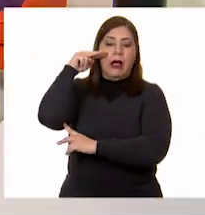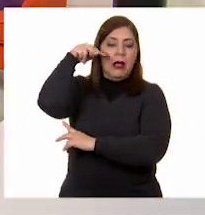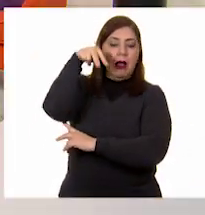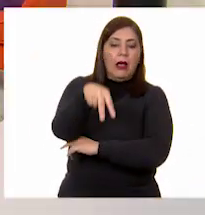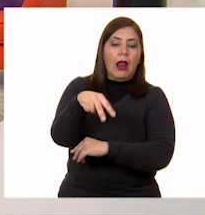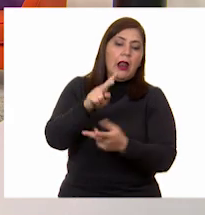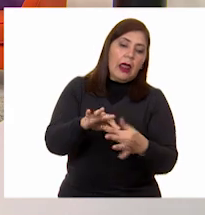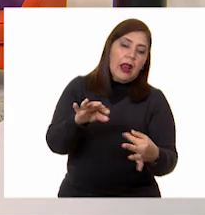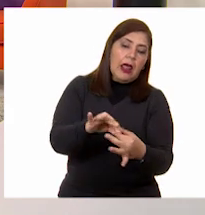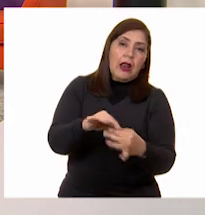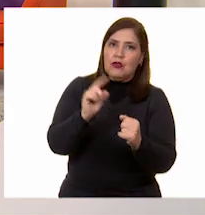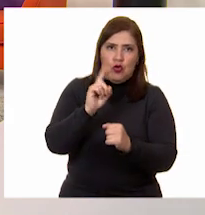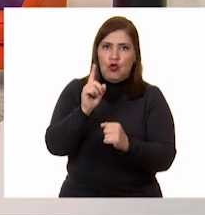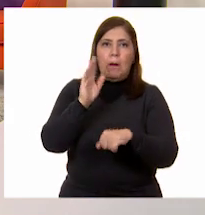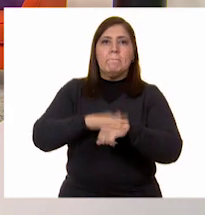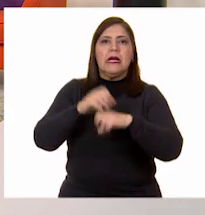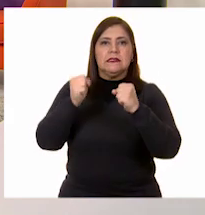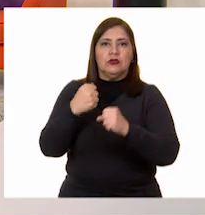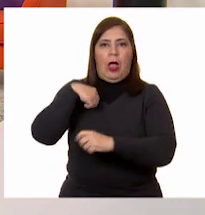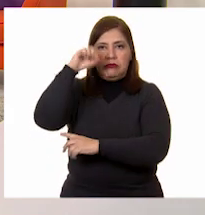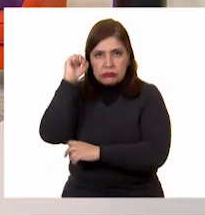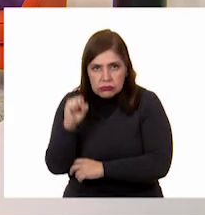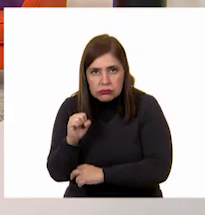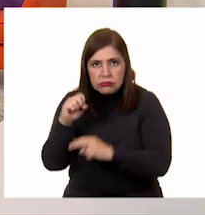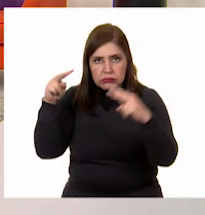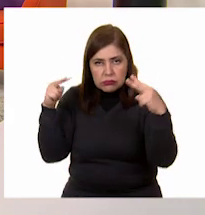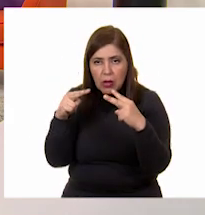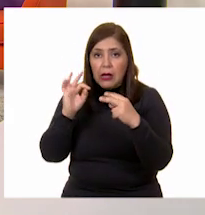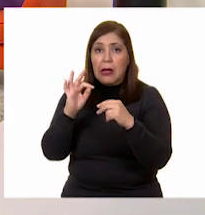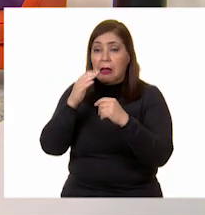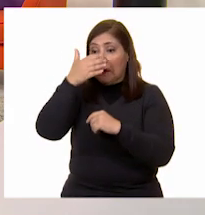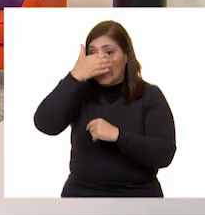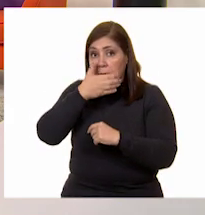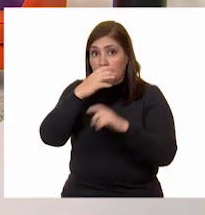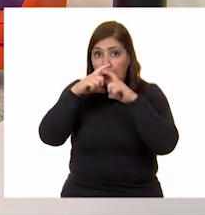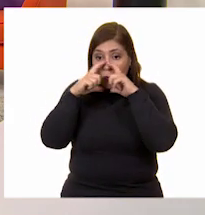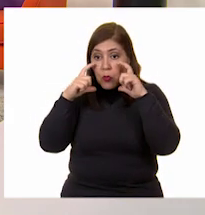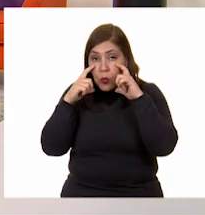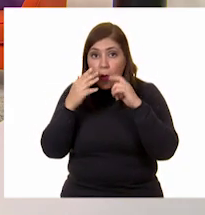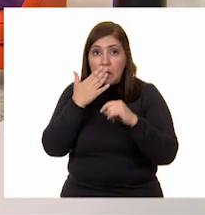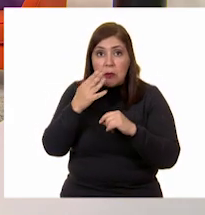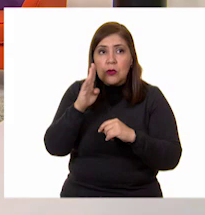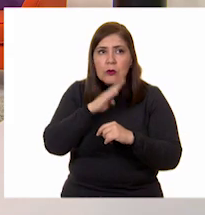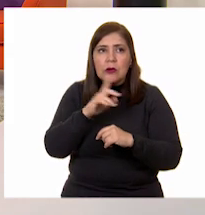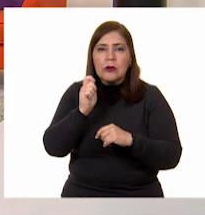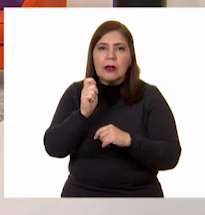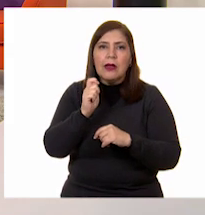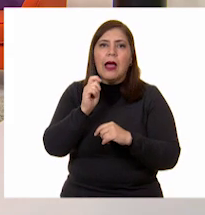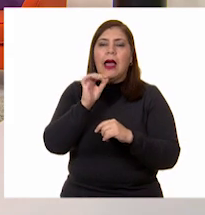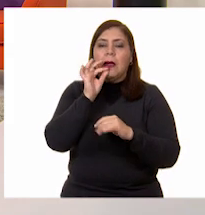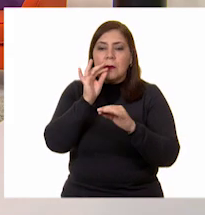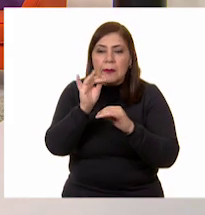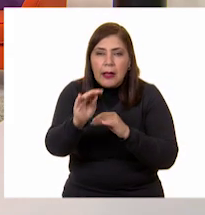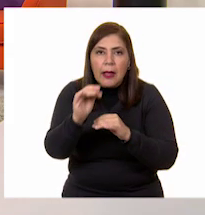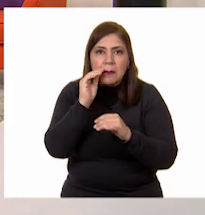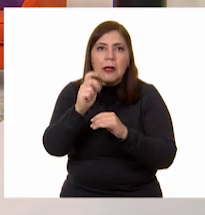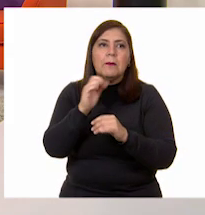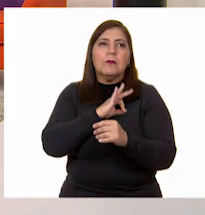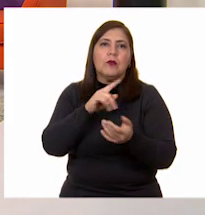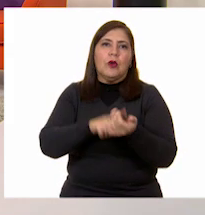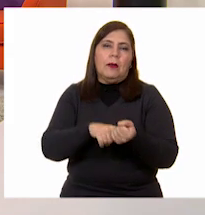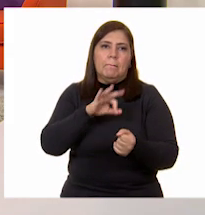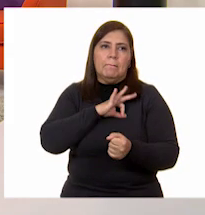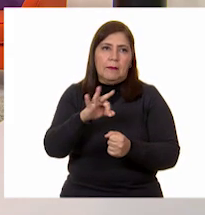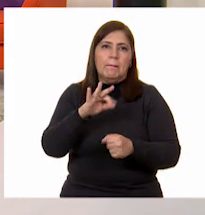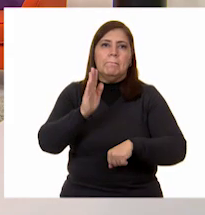pie hablando. Si estas personas no traen el cubrebocas o lo tienen mal puesto, pues las gotas de saliva que pueda expulsar